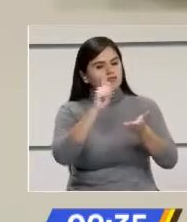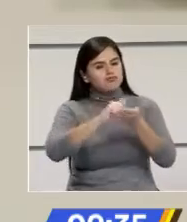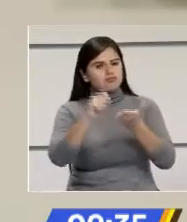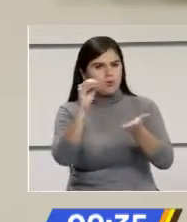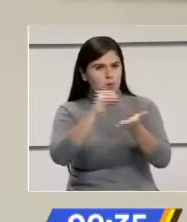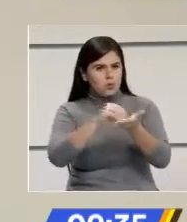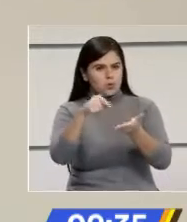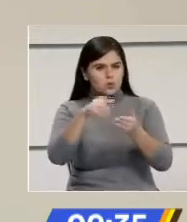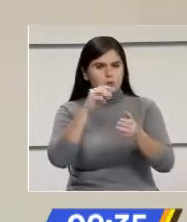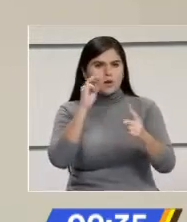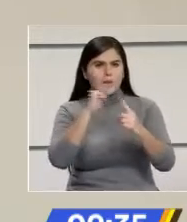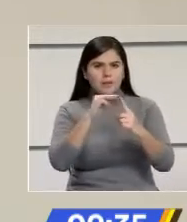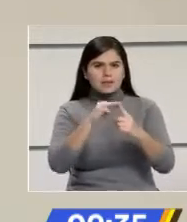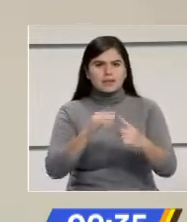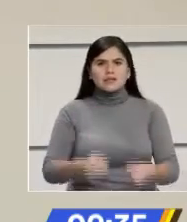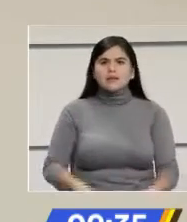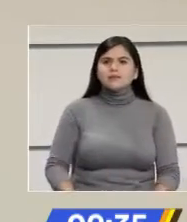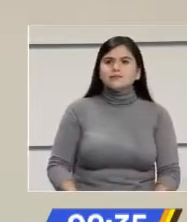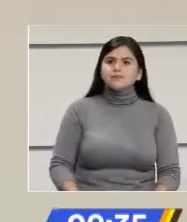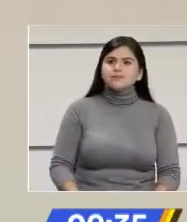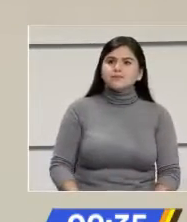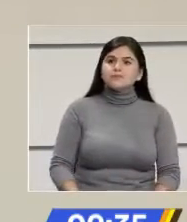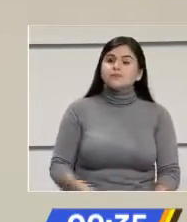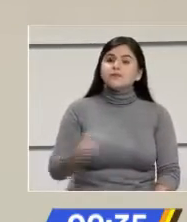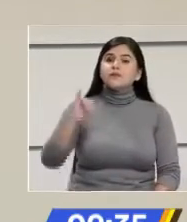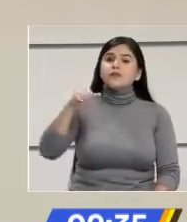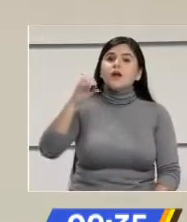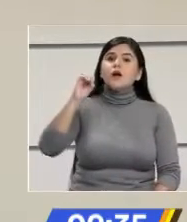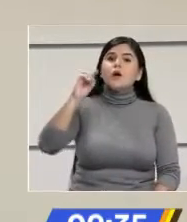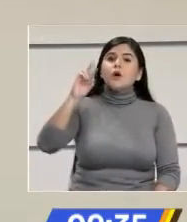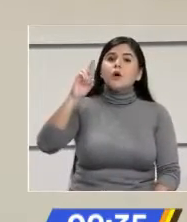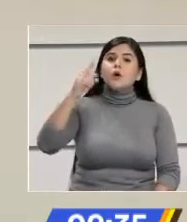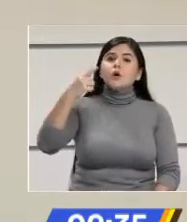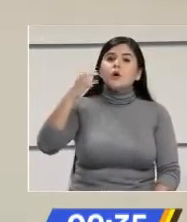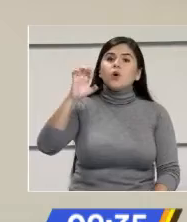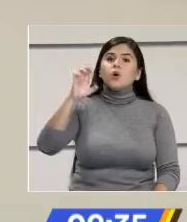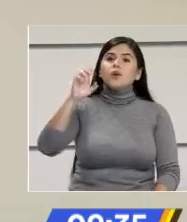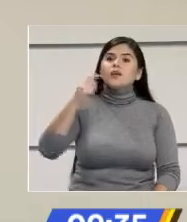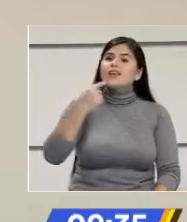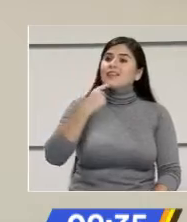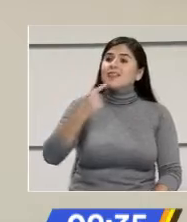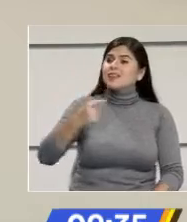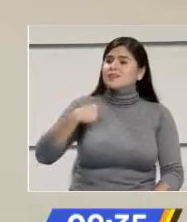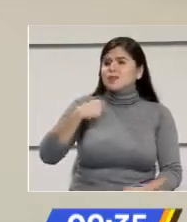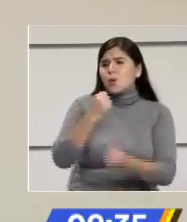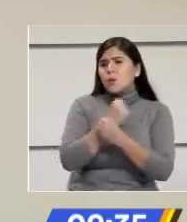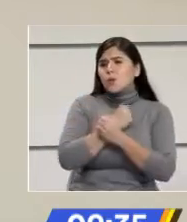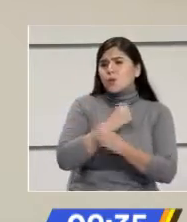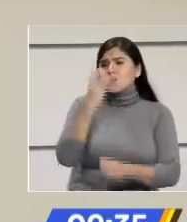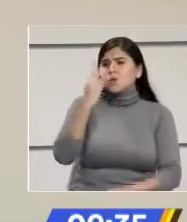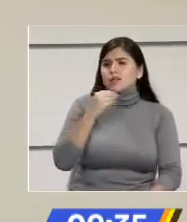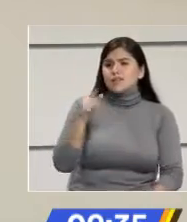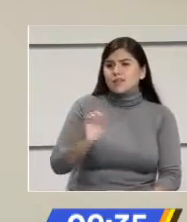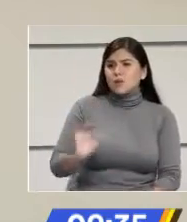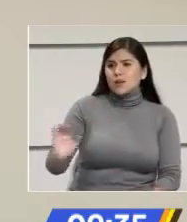tengan. Diana Alpizar dice, Jorge Mario, mi amor más guapo. Pues seguro es alguno de los chiquillos ahí, están piropeando a Jorge